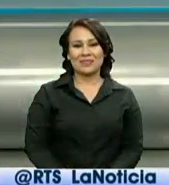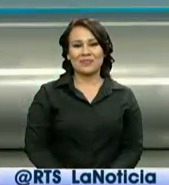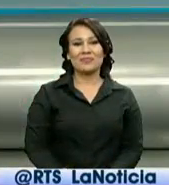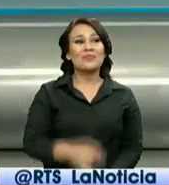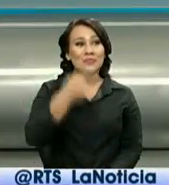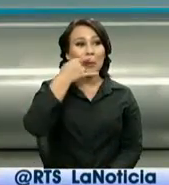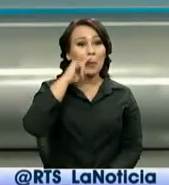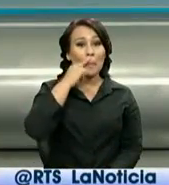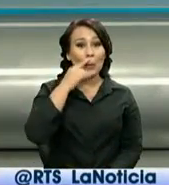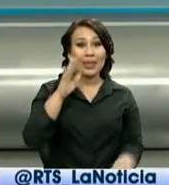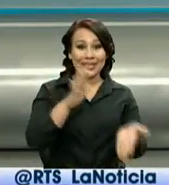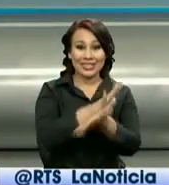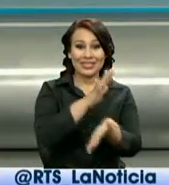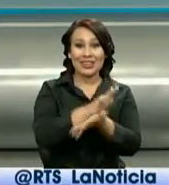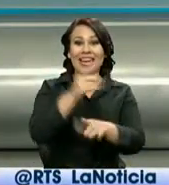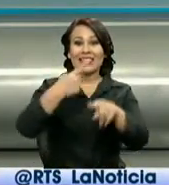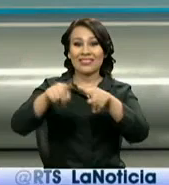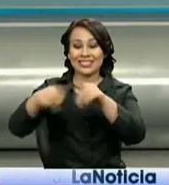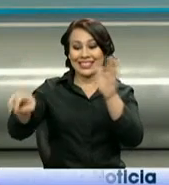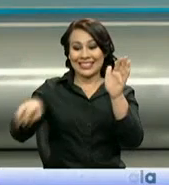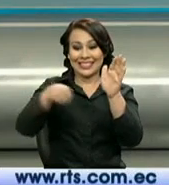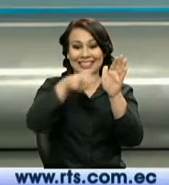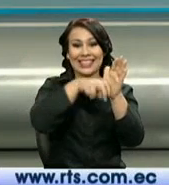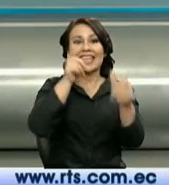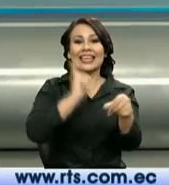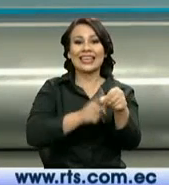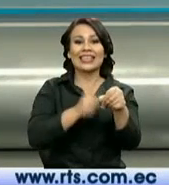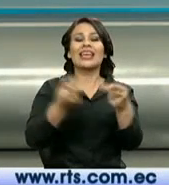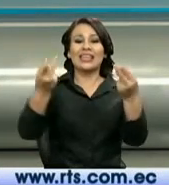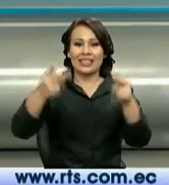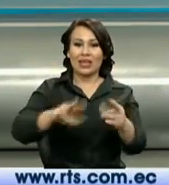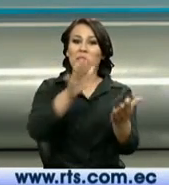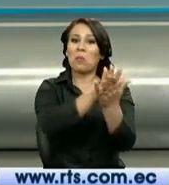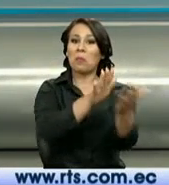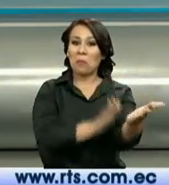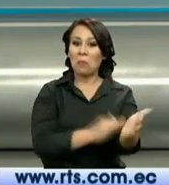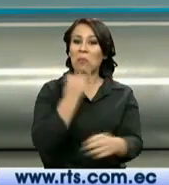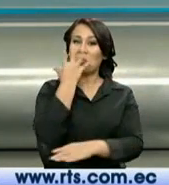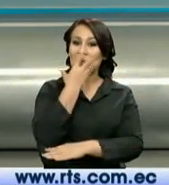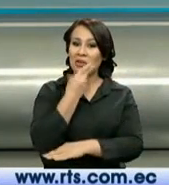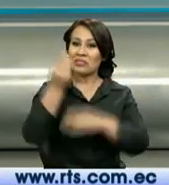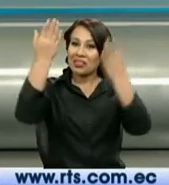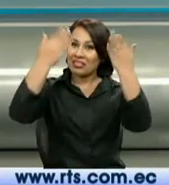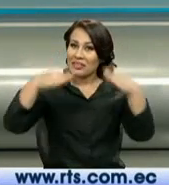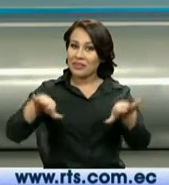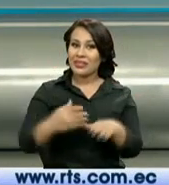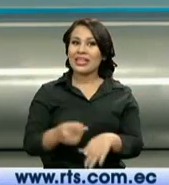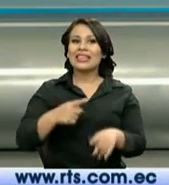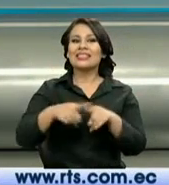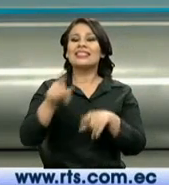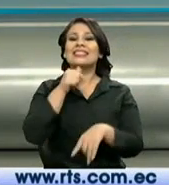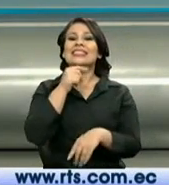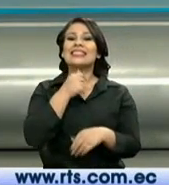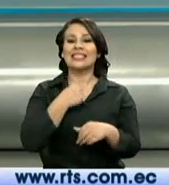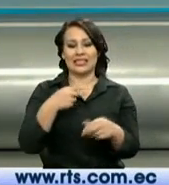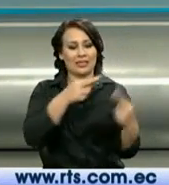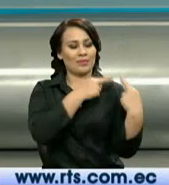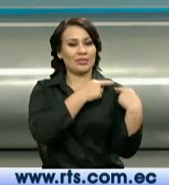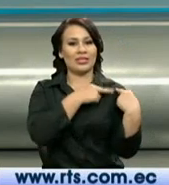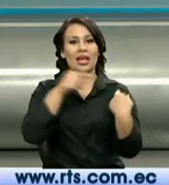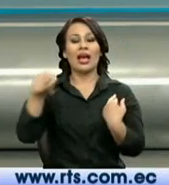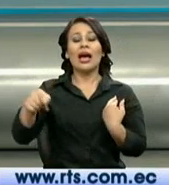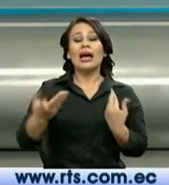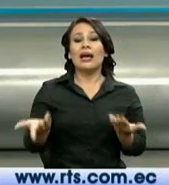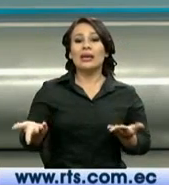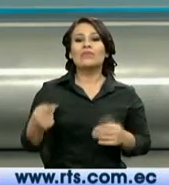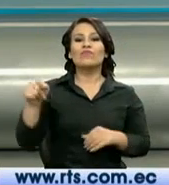Los niños de escuelas y albergues capitalinos disfrutaron un programa navideño lleno de diversión que fue organizado por la administración Eugenio